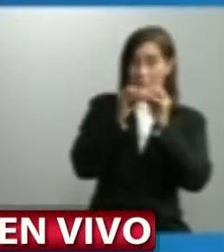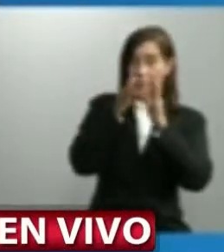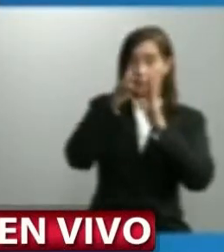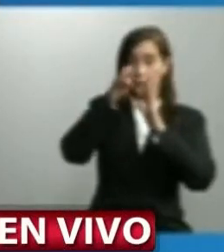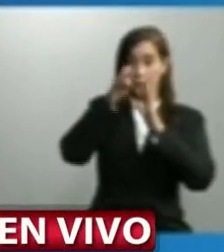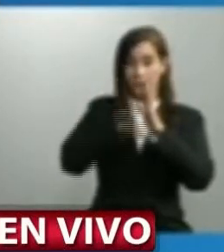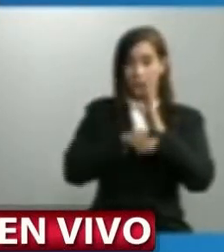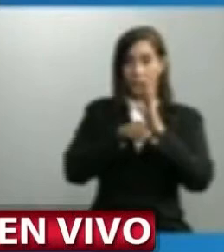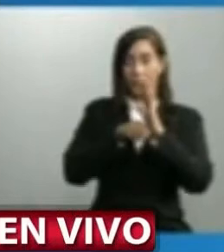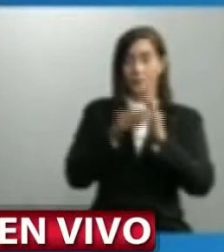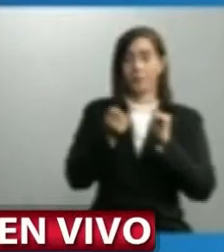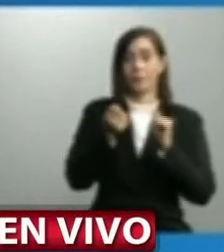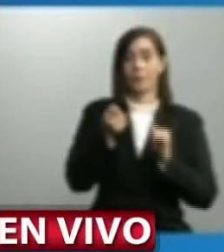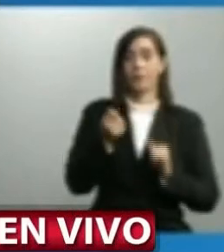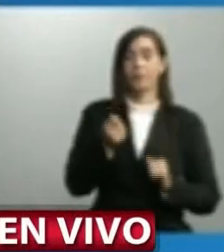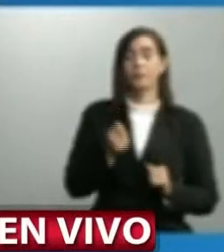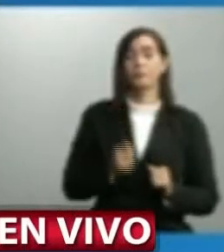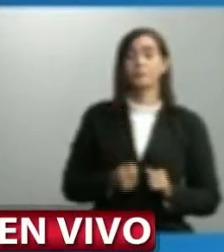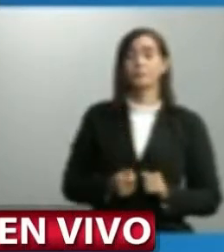constante, pero no muy